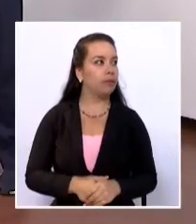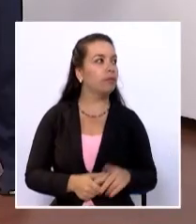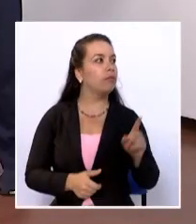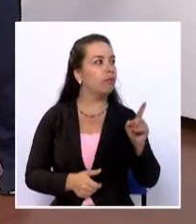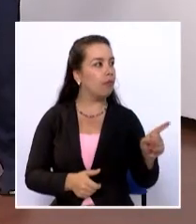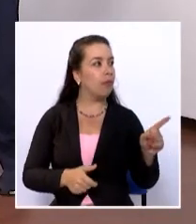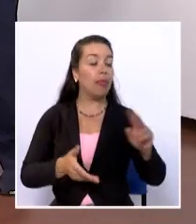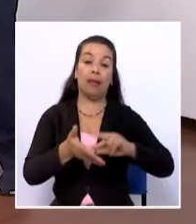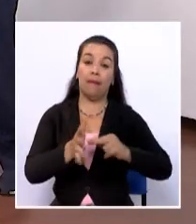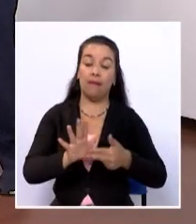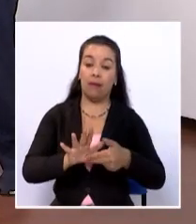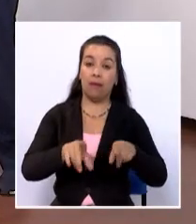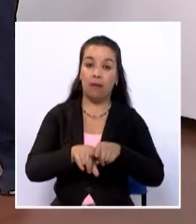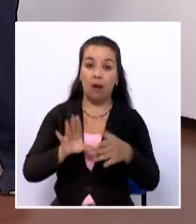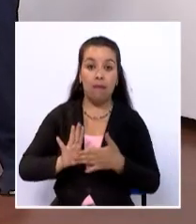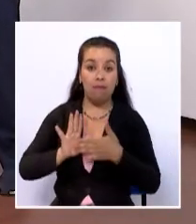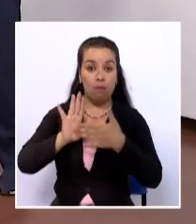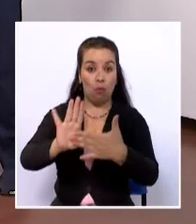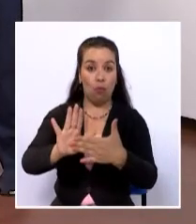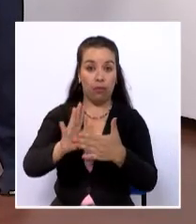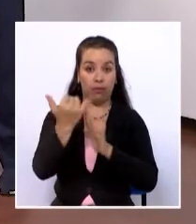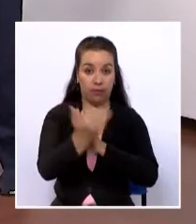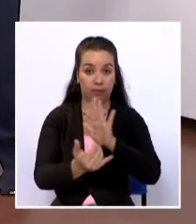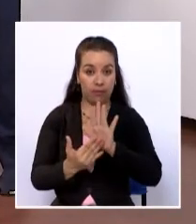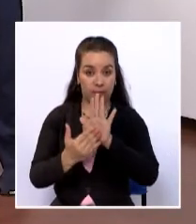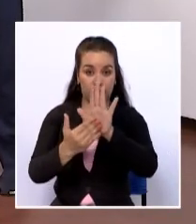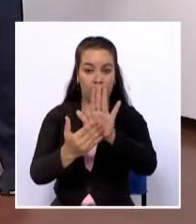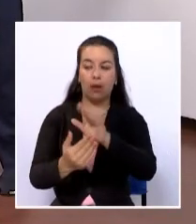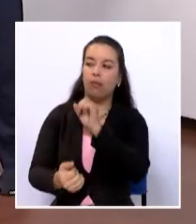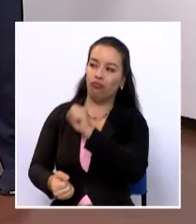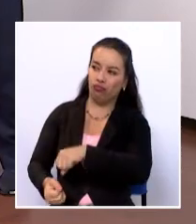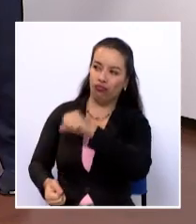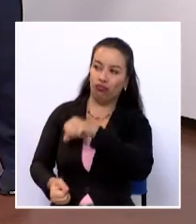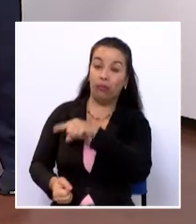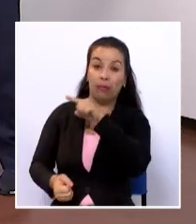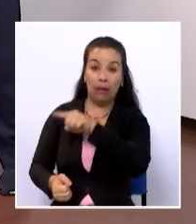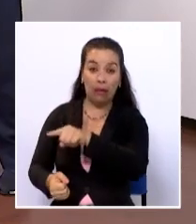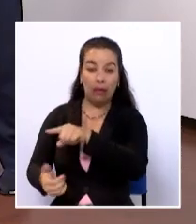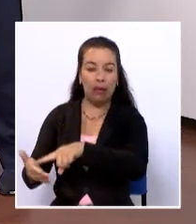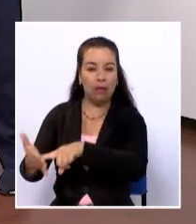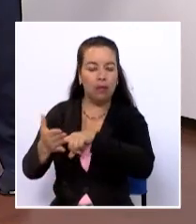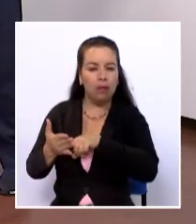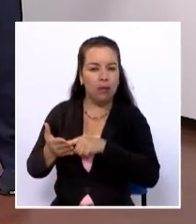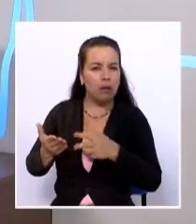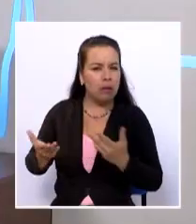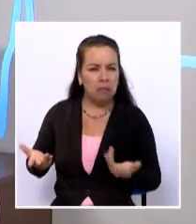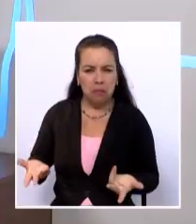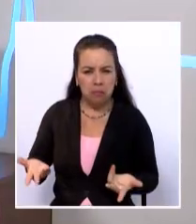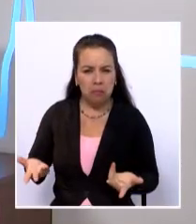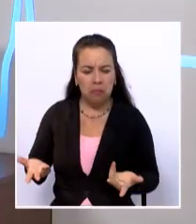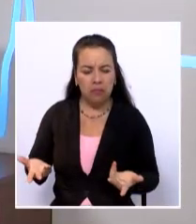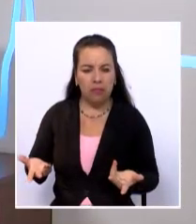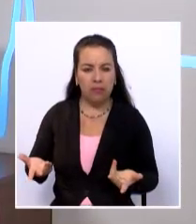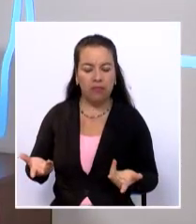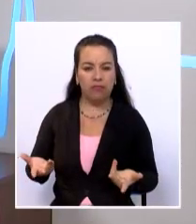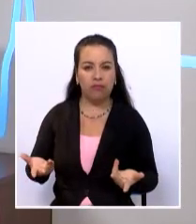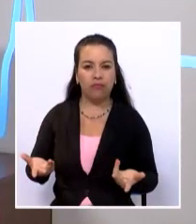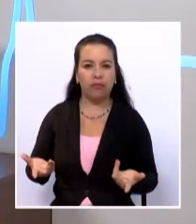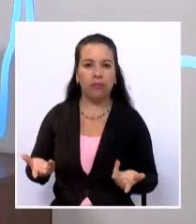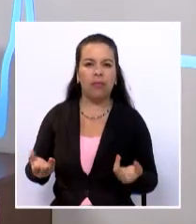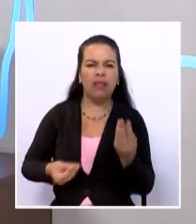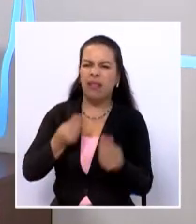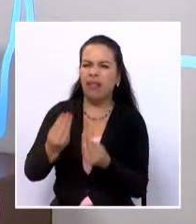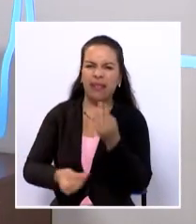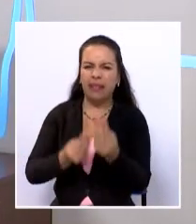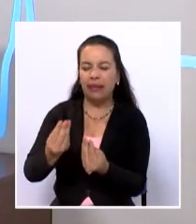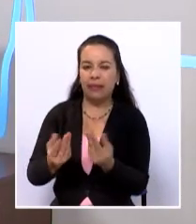es que se proyecta la imagen o entonces esto este este traductor cristal piso eléctrico que lo que hace